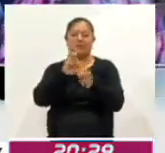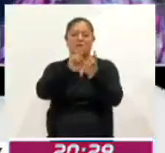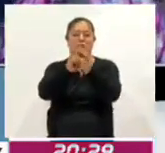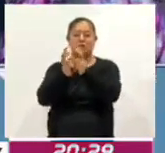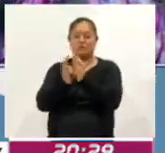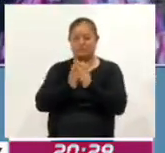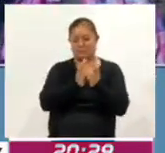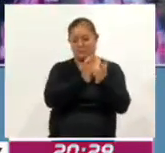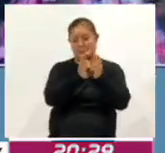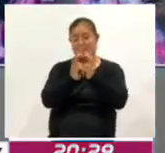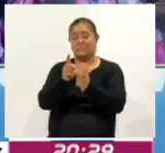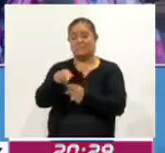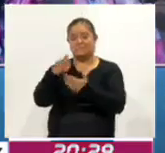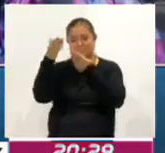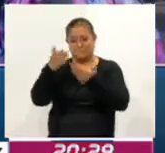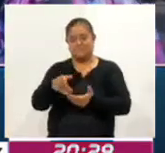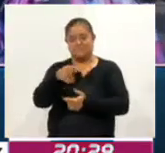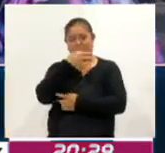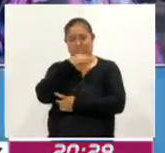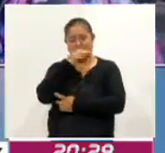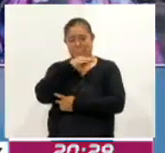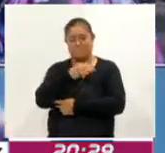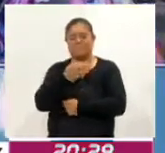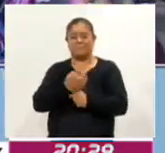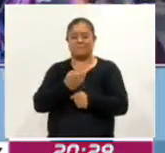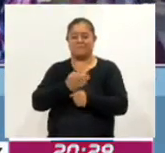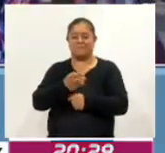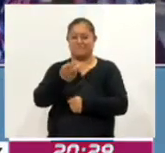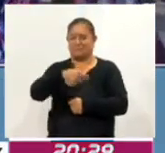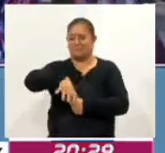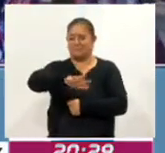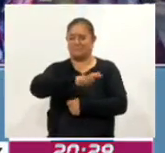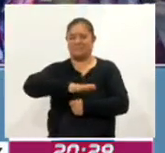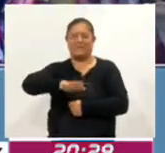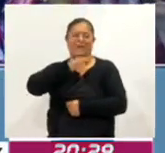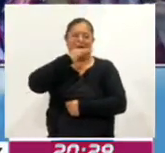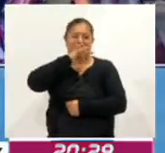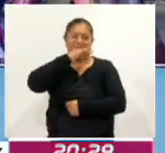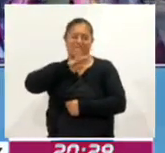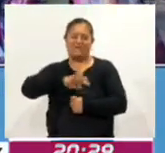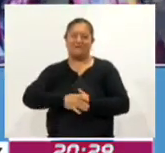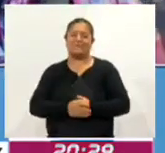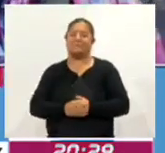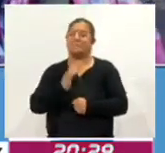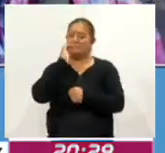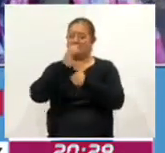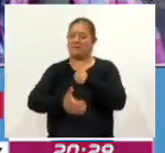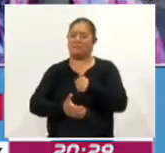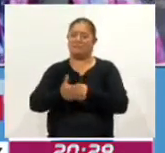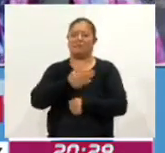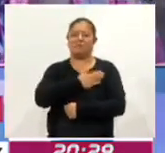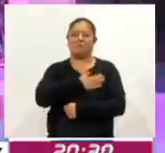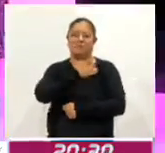a que vengan a celebrar este aniversario. Y bien, este es nuestro reporte. Buenas noches.